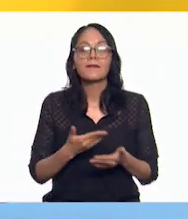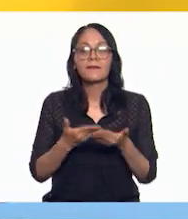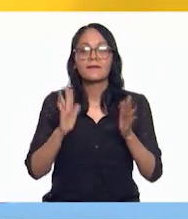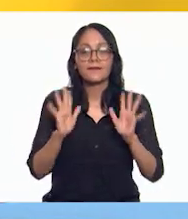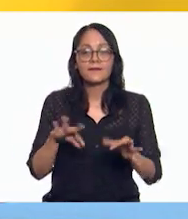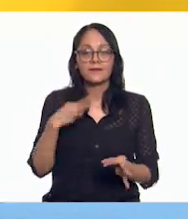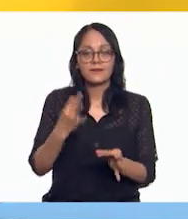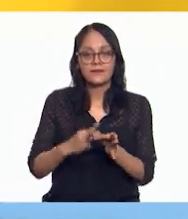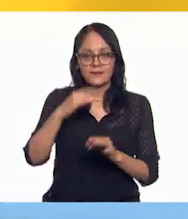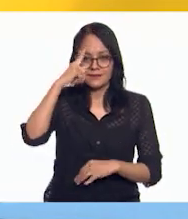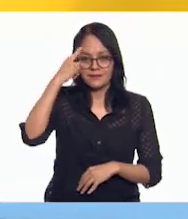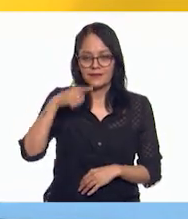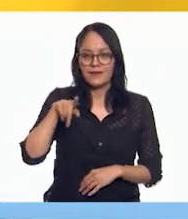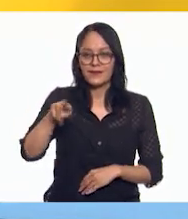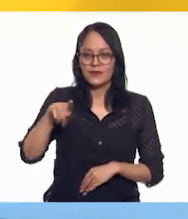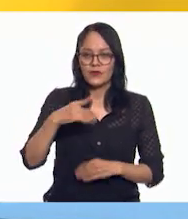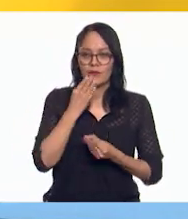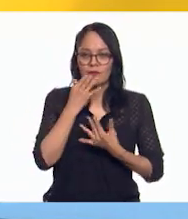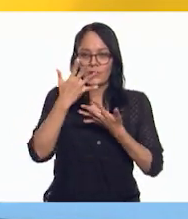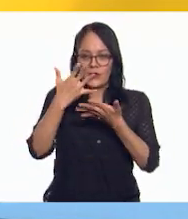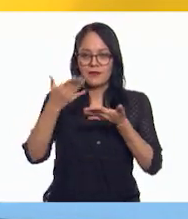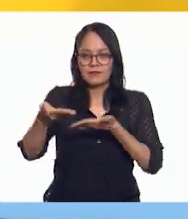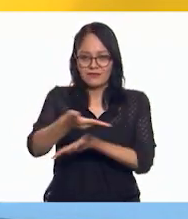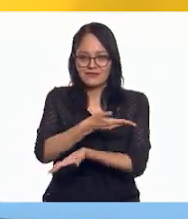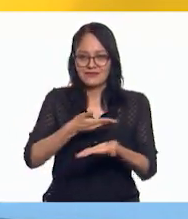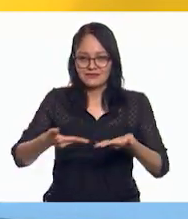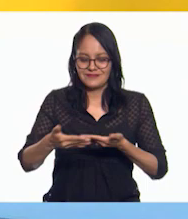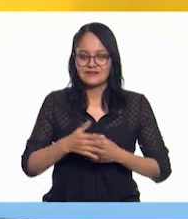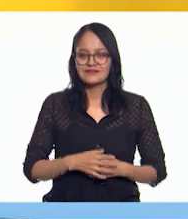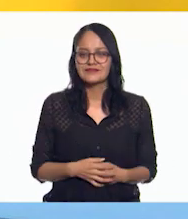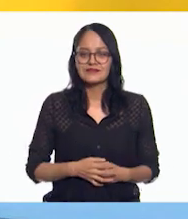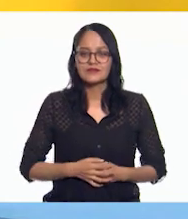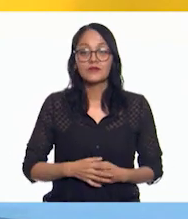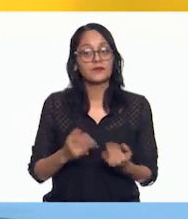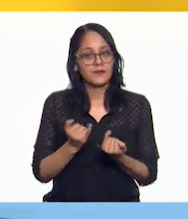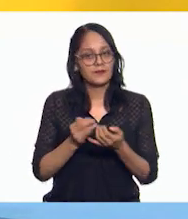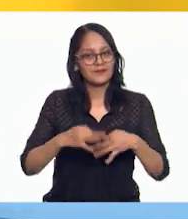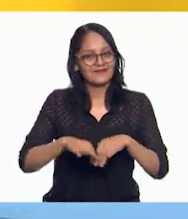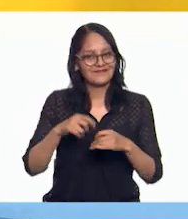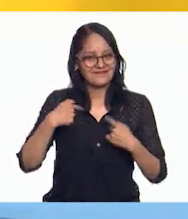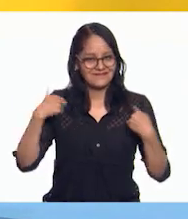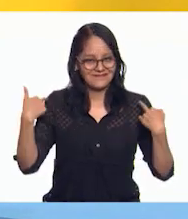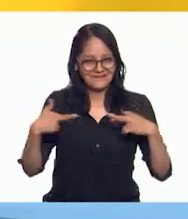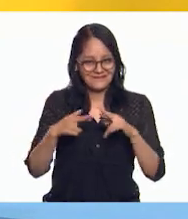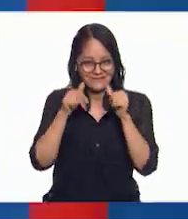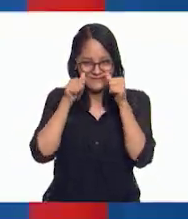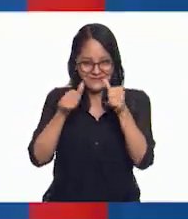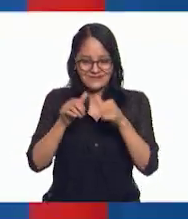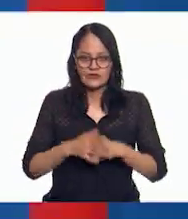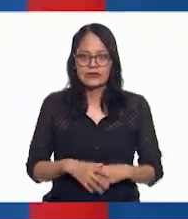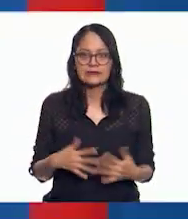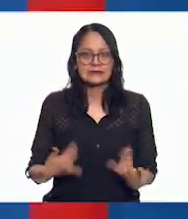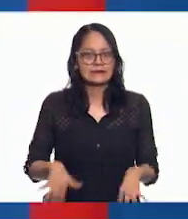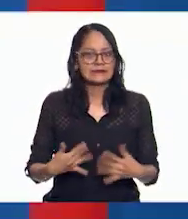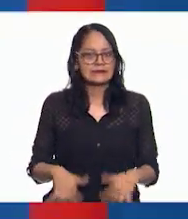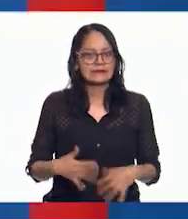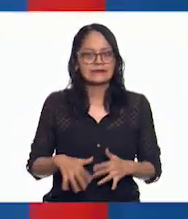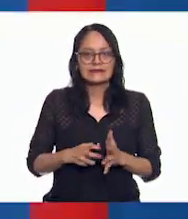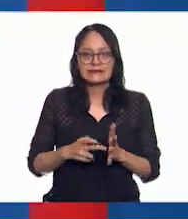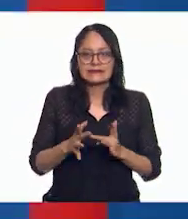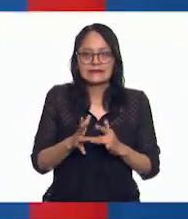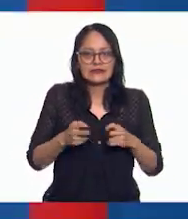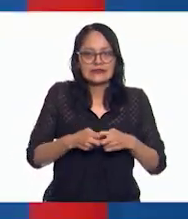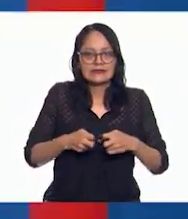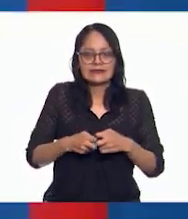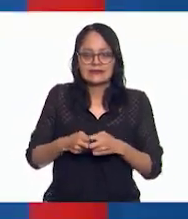el momento de que compartas tu poema con las y los estudiantes y sobre todo conmigo, María. Jesús, qué nervios,